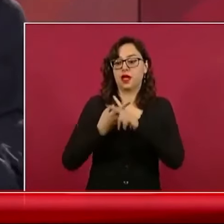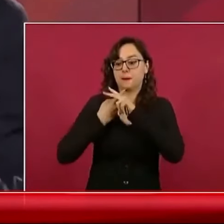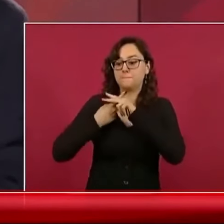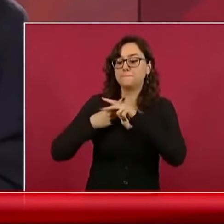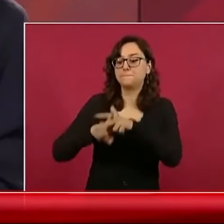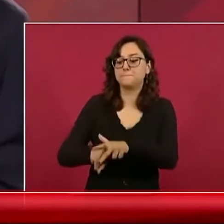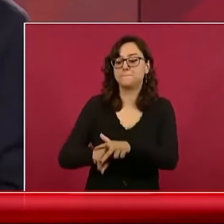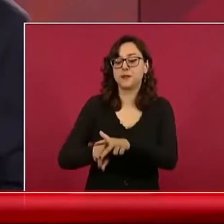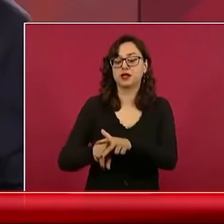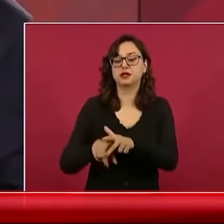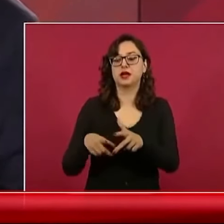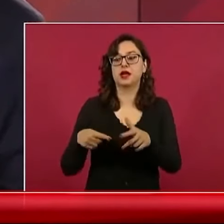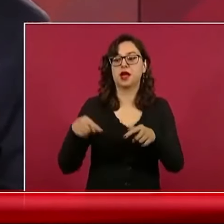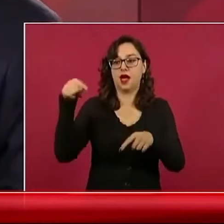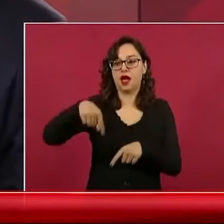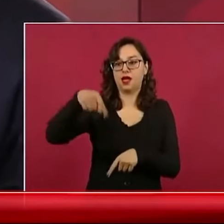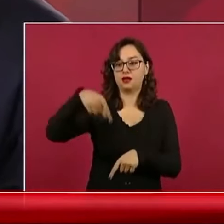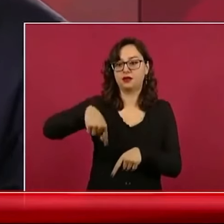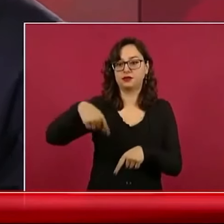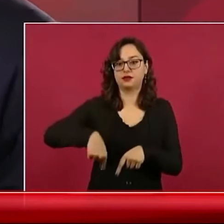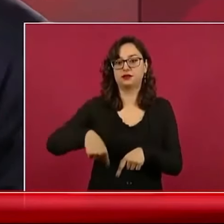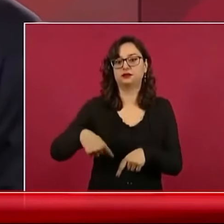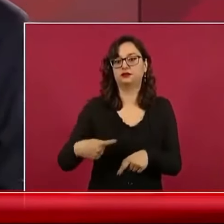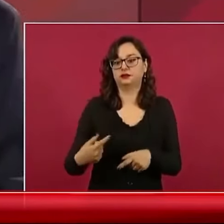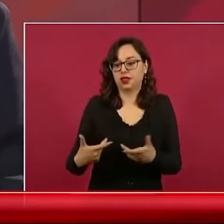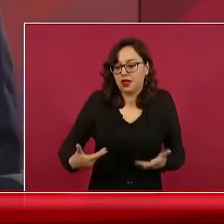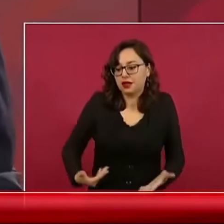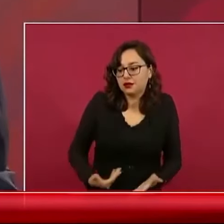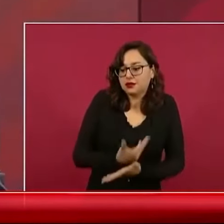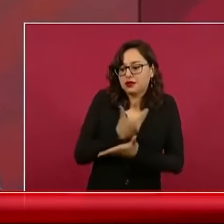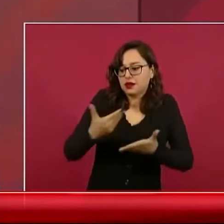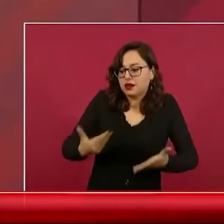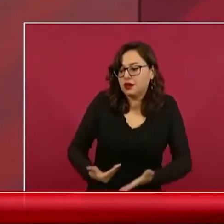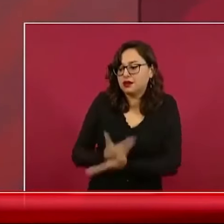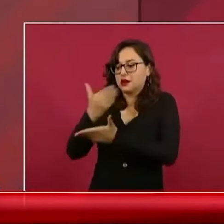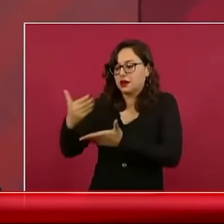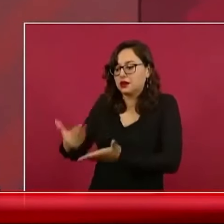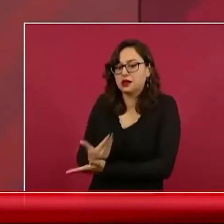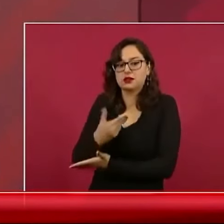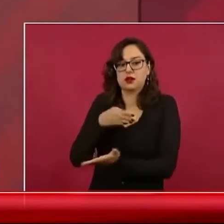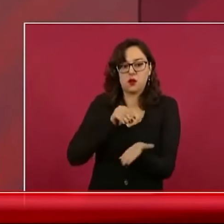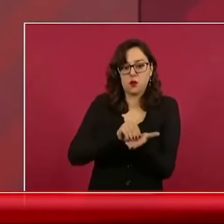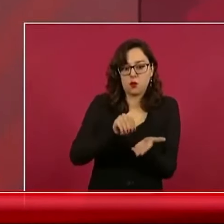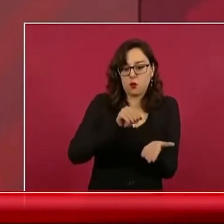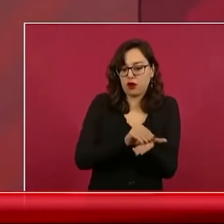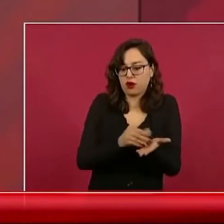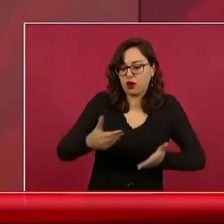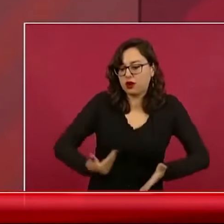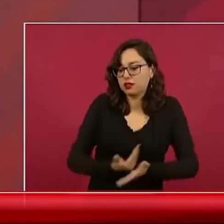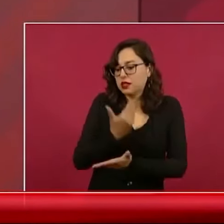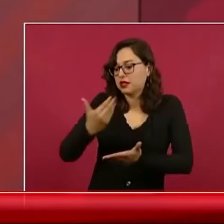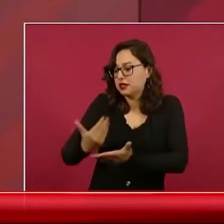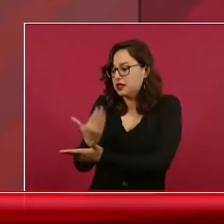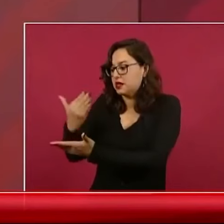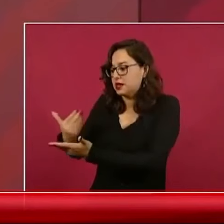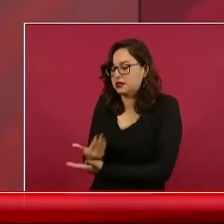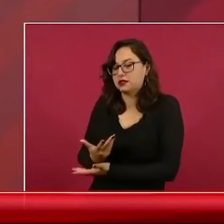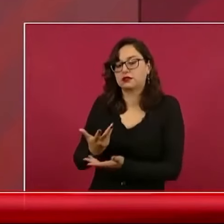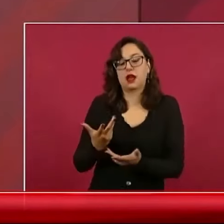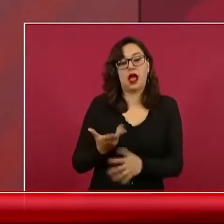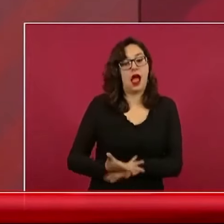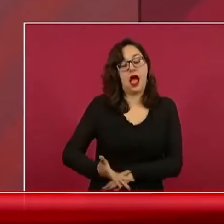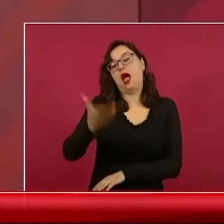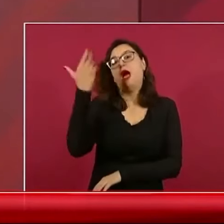podría no entrar a yucatán con un sandwich a una